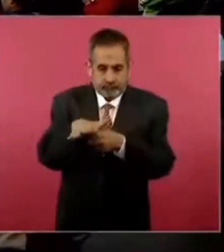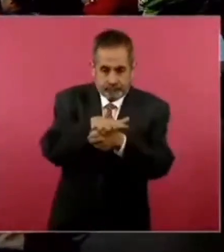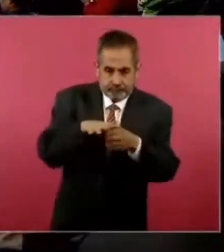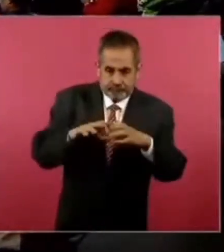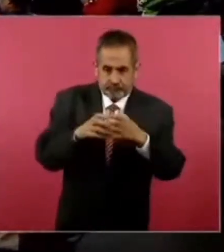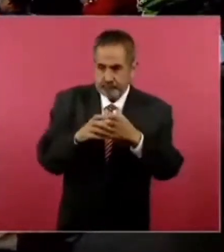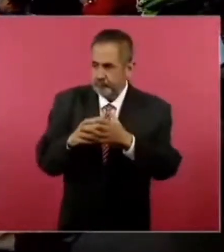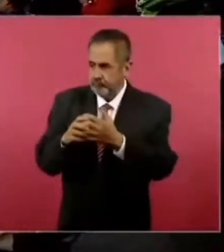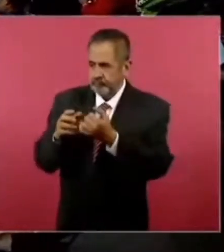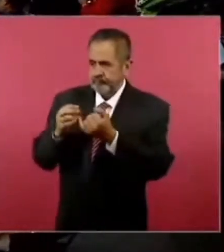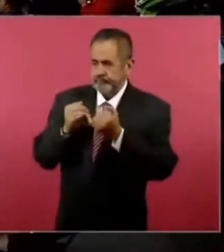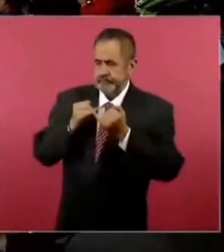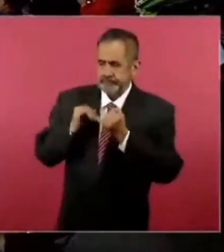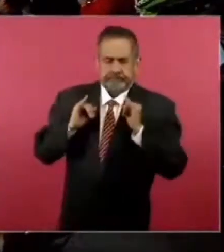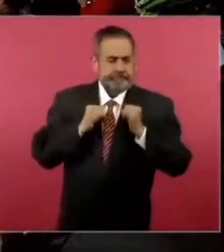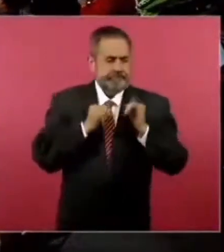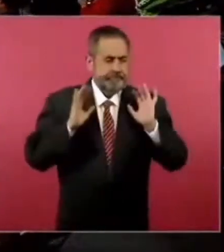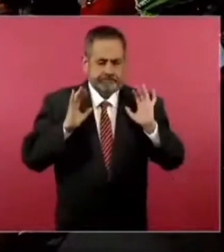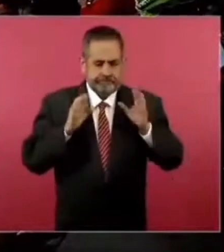independentistas